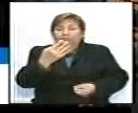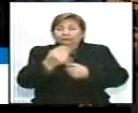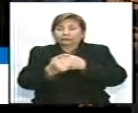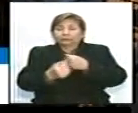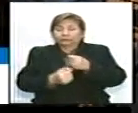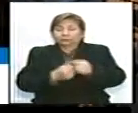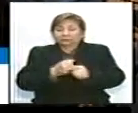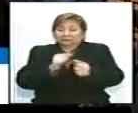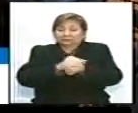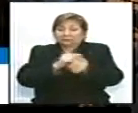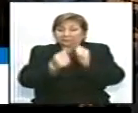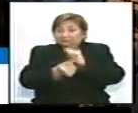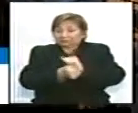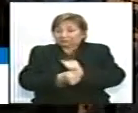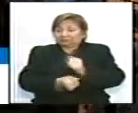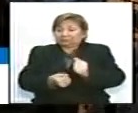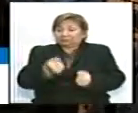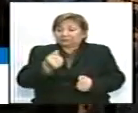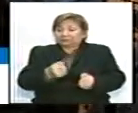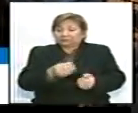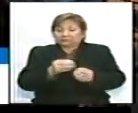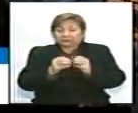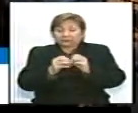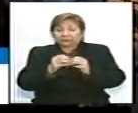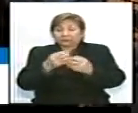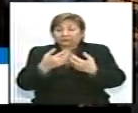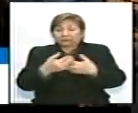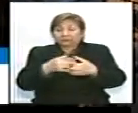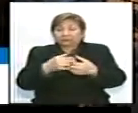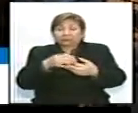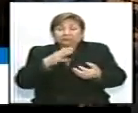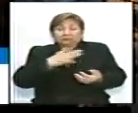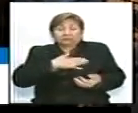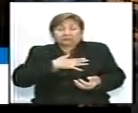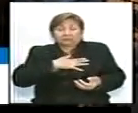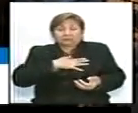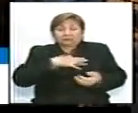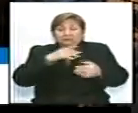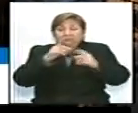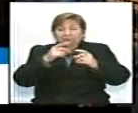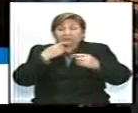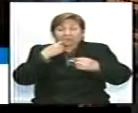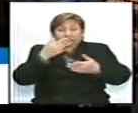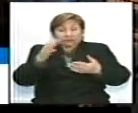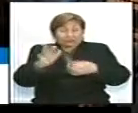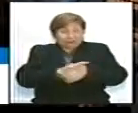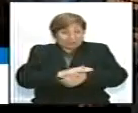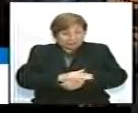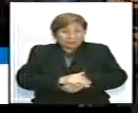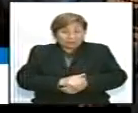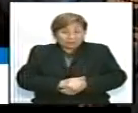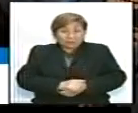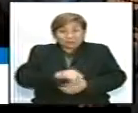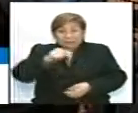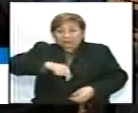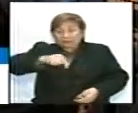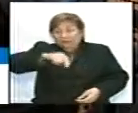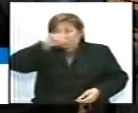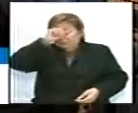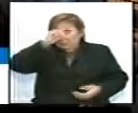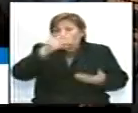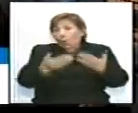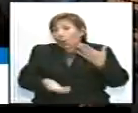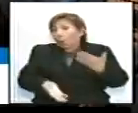patrullero. Y es más, ver el tema de mantenimiento y todo eso. Entonces mi pregunta es si esto es factible en nuestro país o